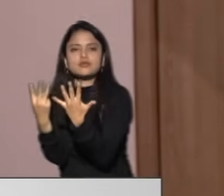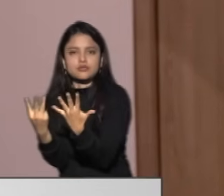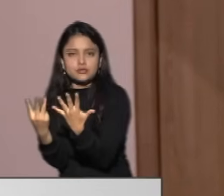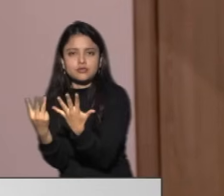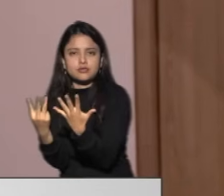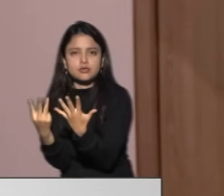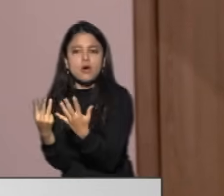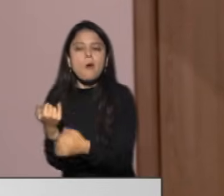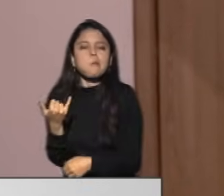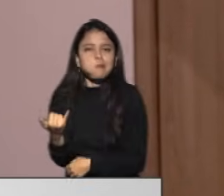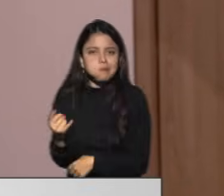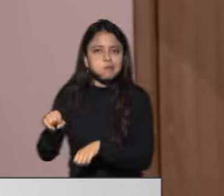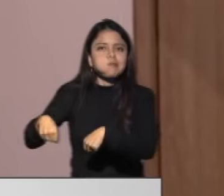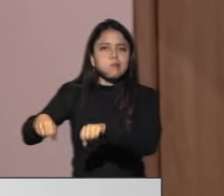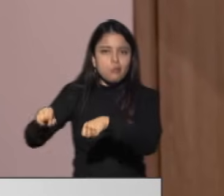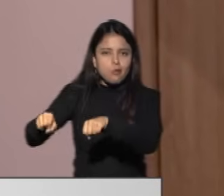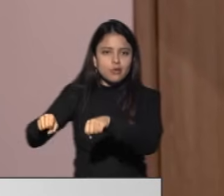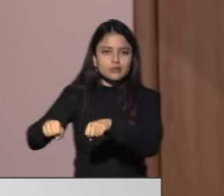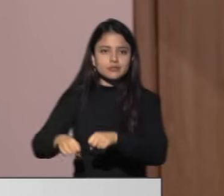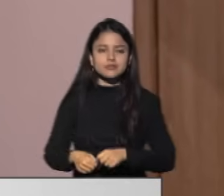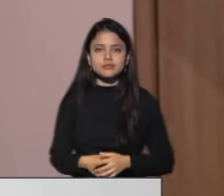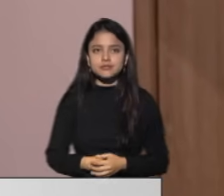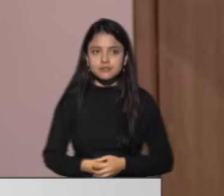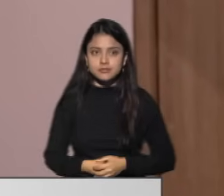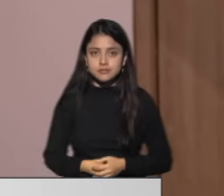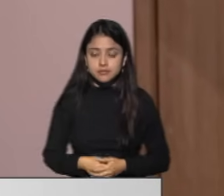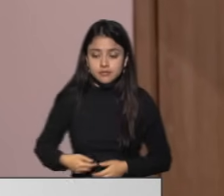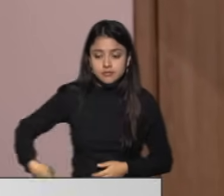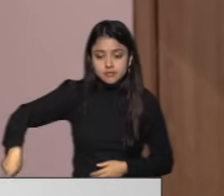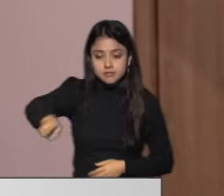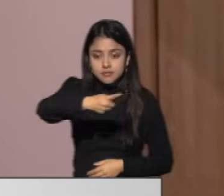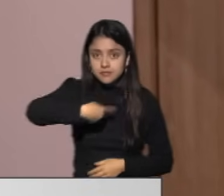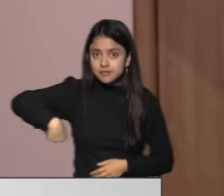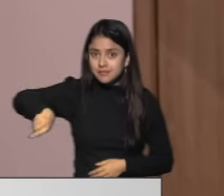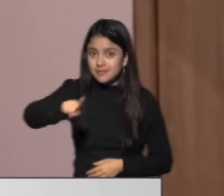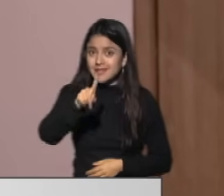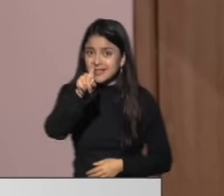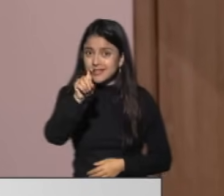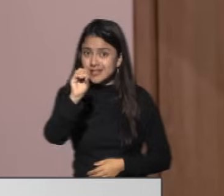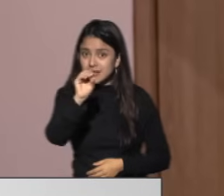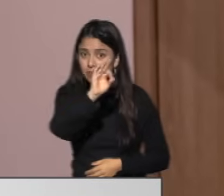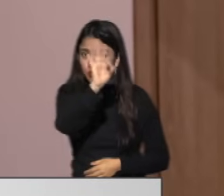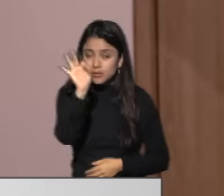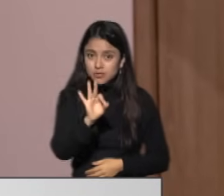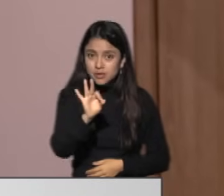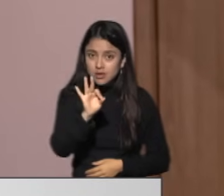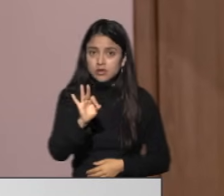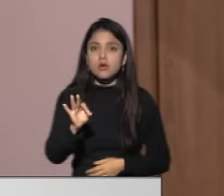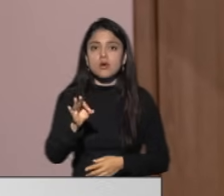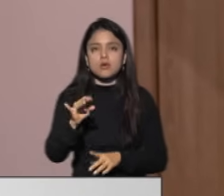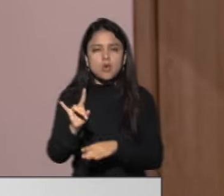un motociclista. En la actualidad, alrededor del 60% de las víctimas fatales son los usuarios de moto